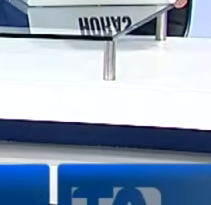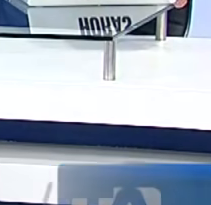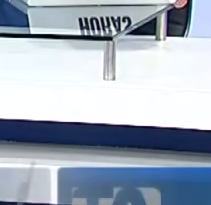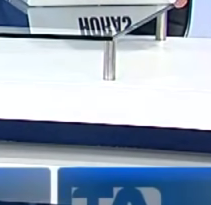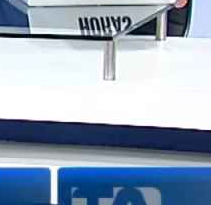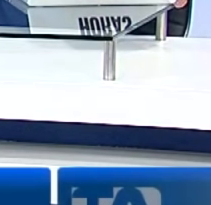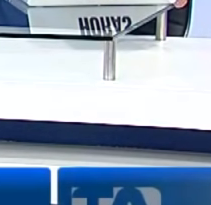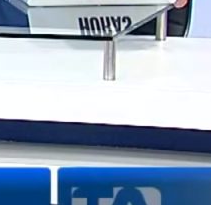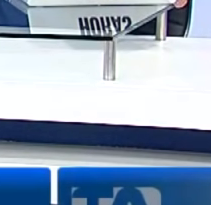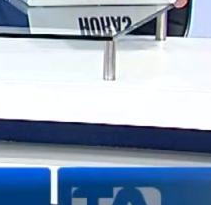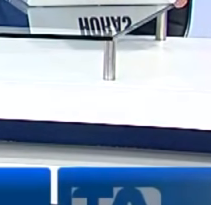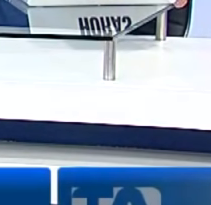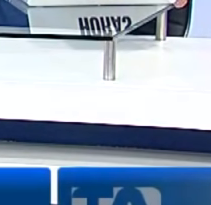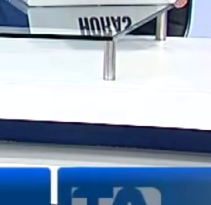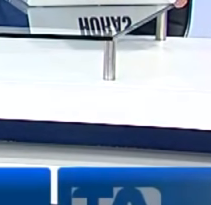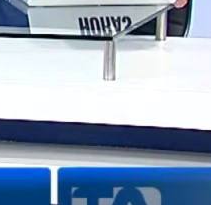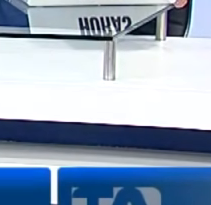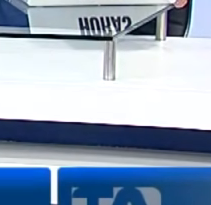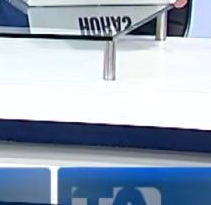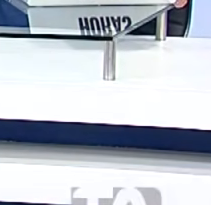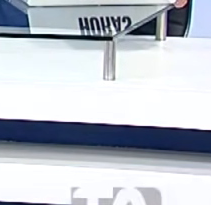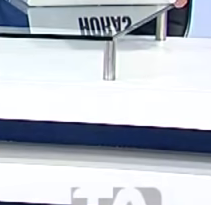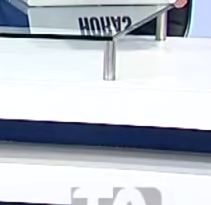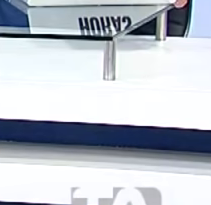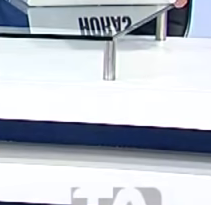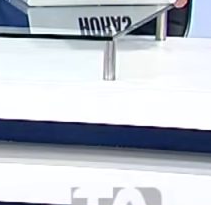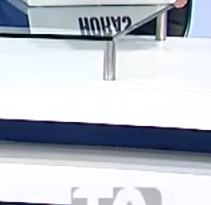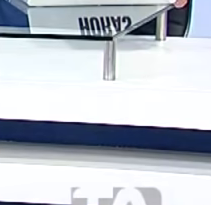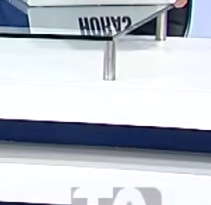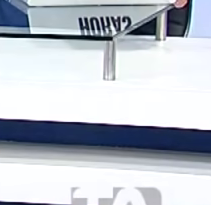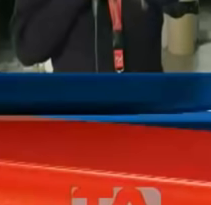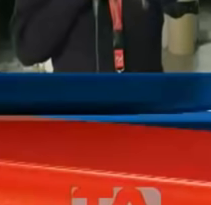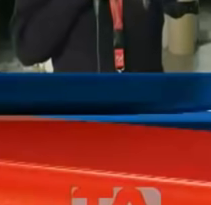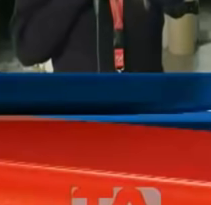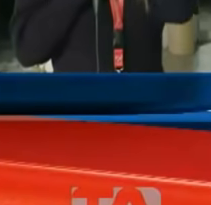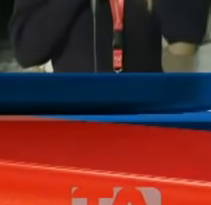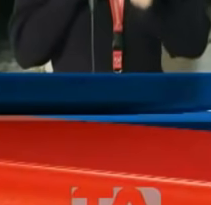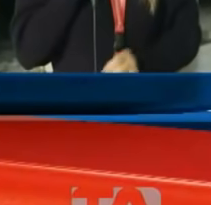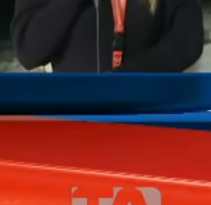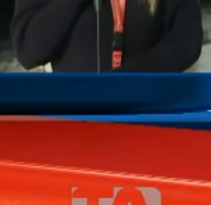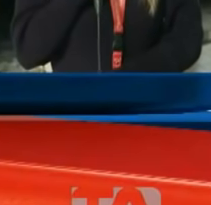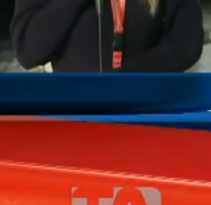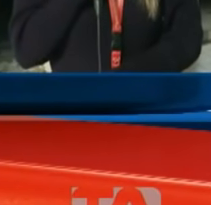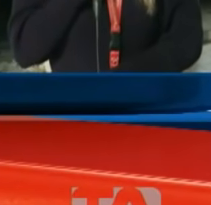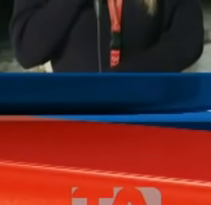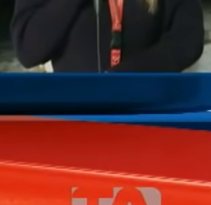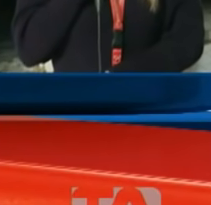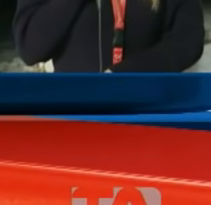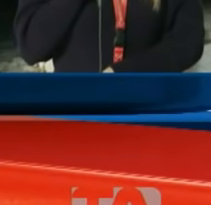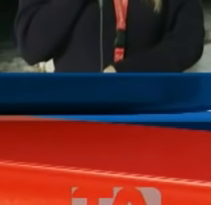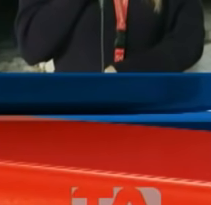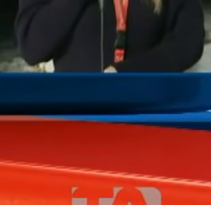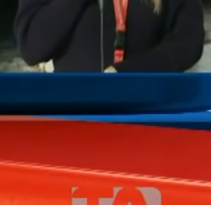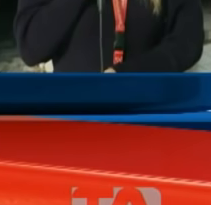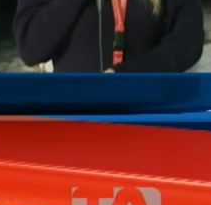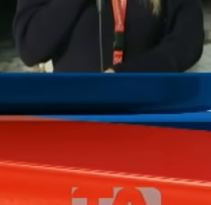electrónico. Y luego de este reporte, nuestras compañeras le visitan en su sector. Por eso saludamos a esta hora de la mañana con Angie Torres para conocer dónde se encuentra. Angie, buen